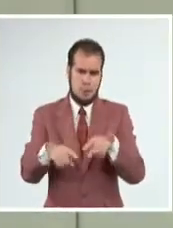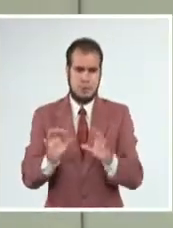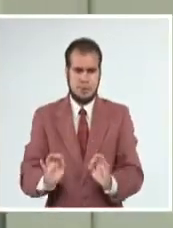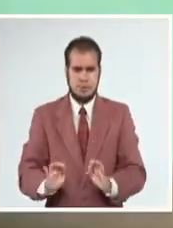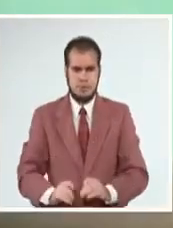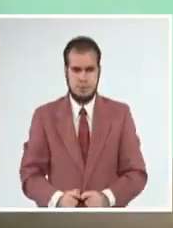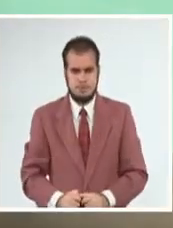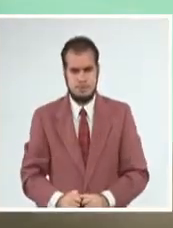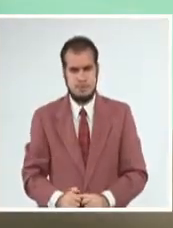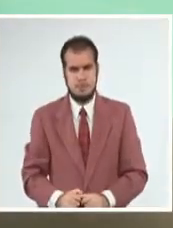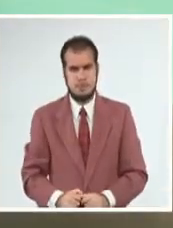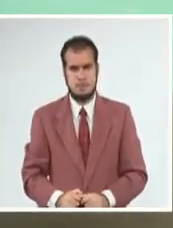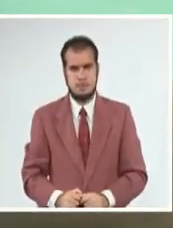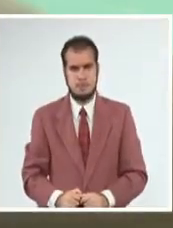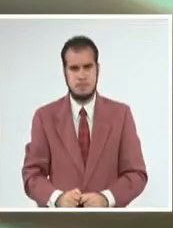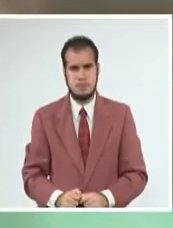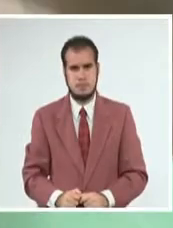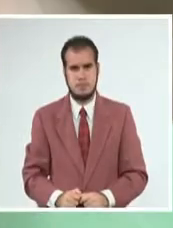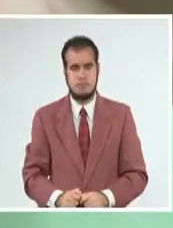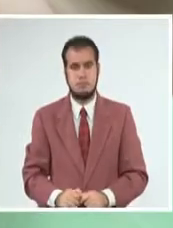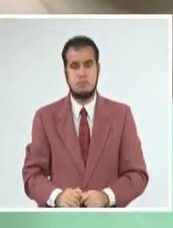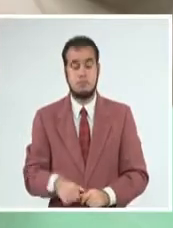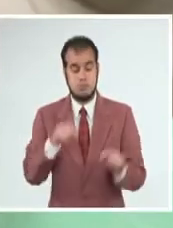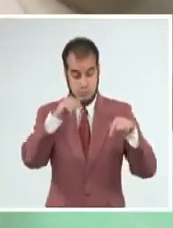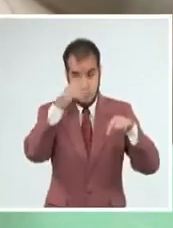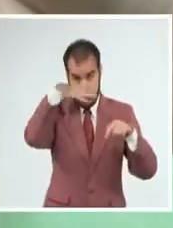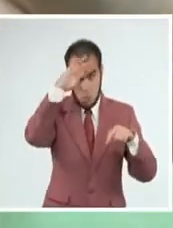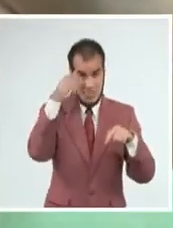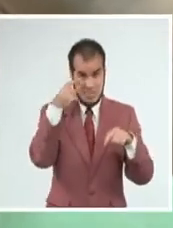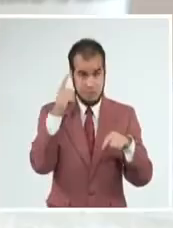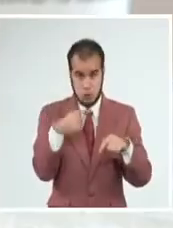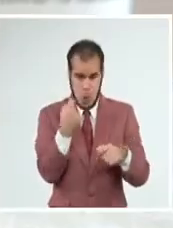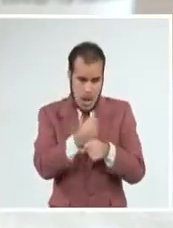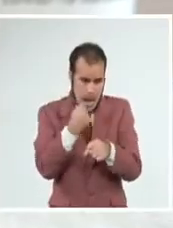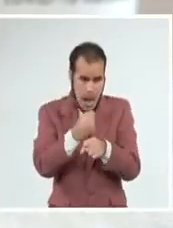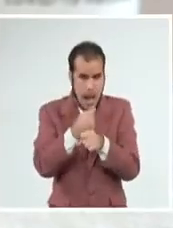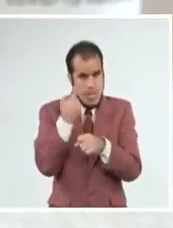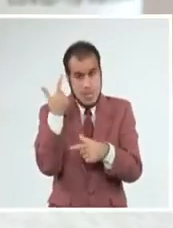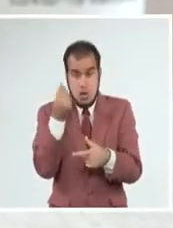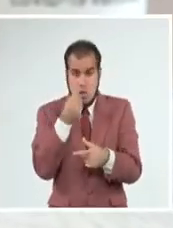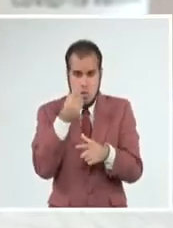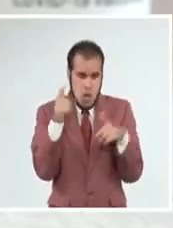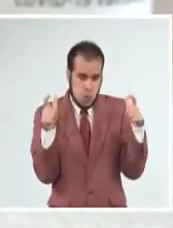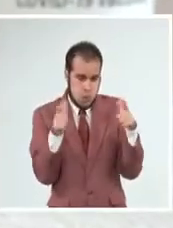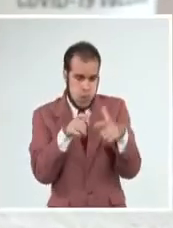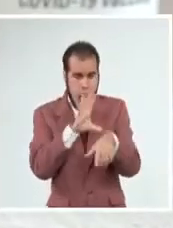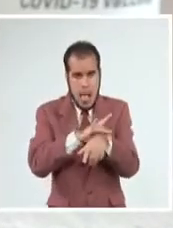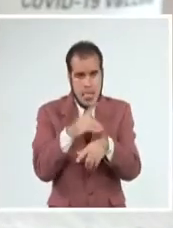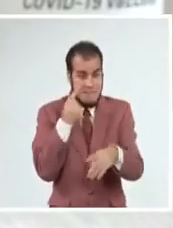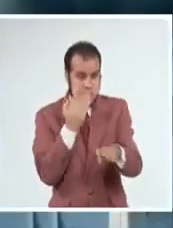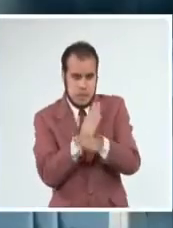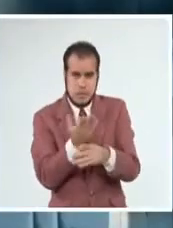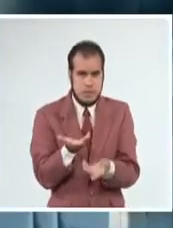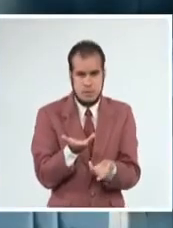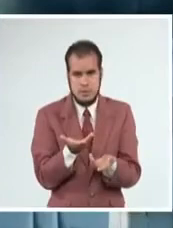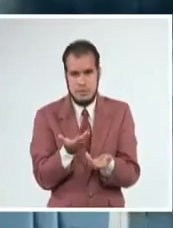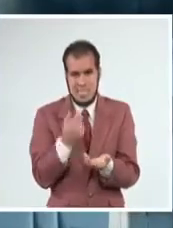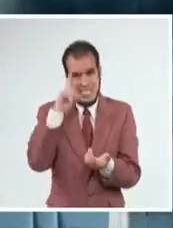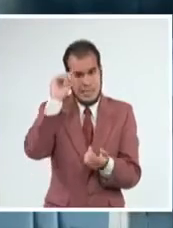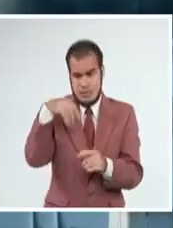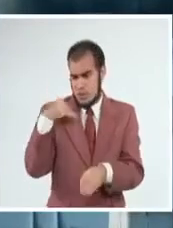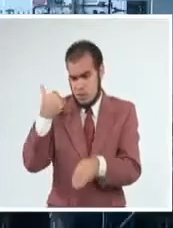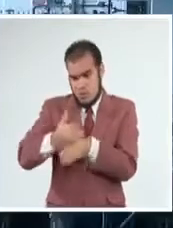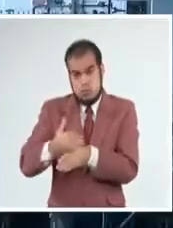Mientras Cuba realiza ingentes esfuerzos para superar la pandemia de COVID-19 y sortea los obstáculos de un